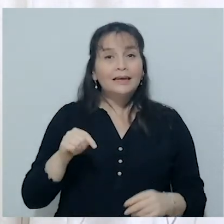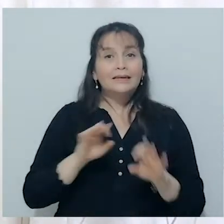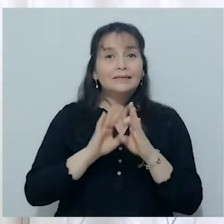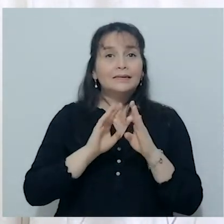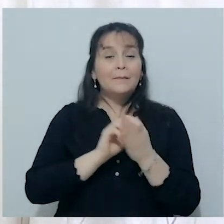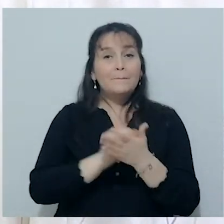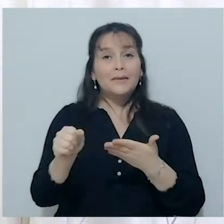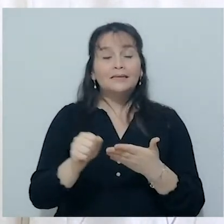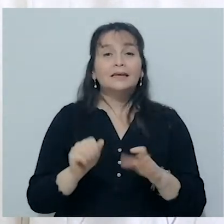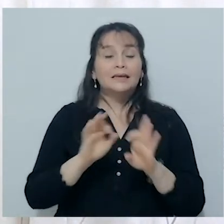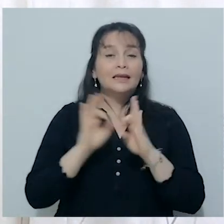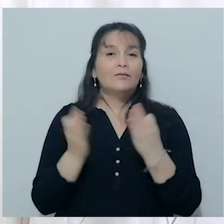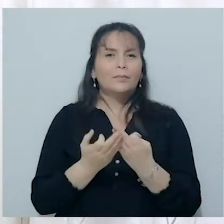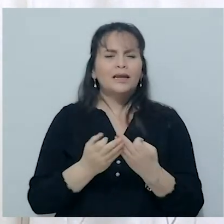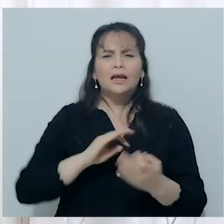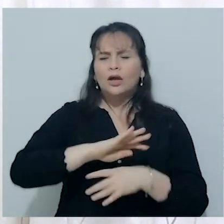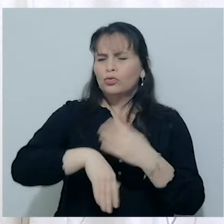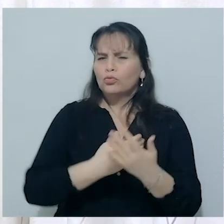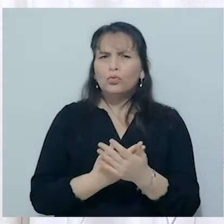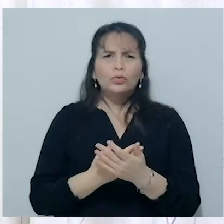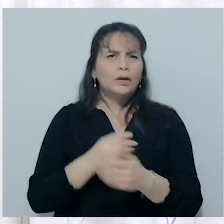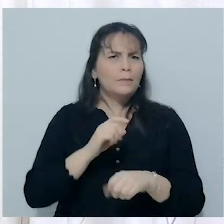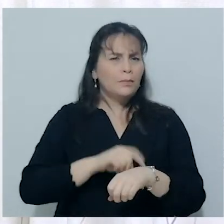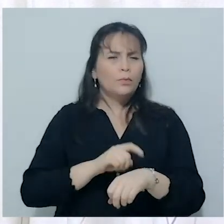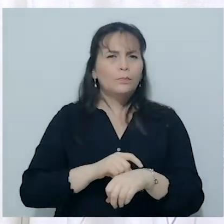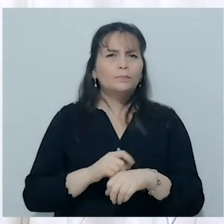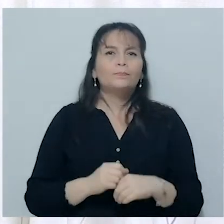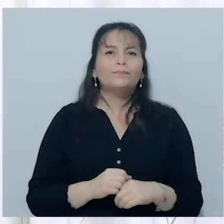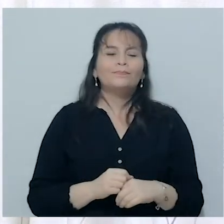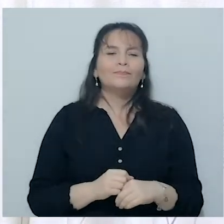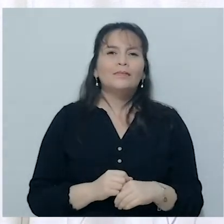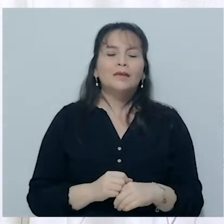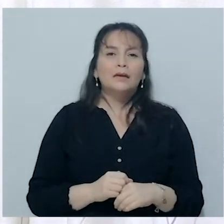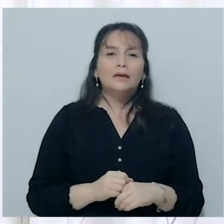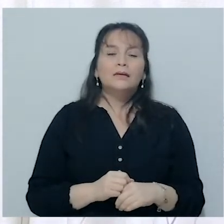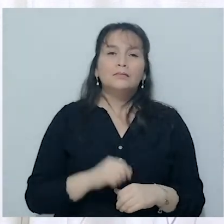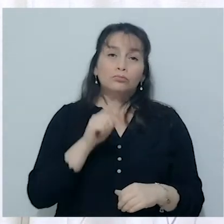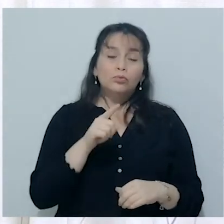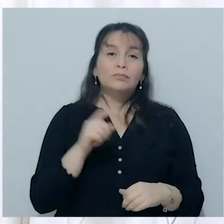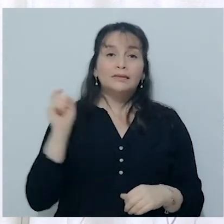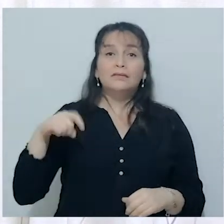cuídense de no olvidar a Dios en este mes de la familia, en todo momento y en todo tiempo.